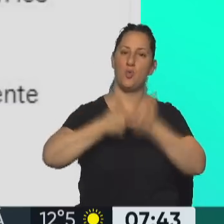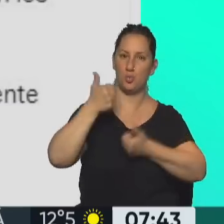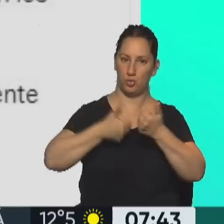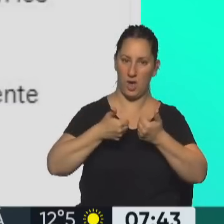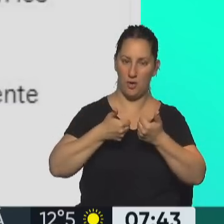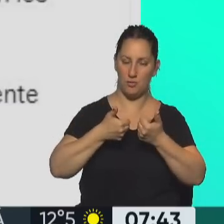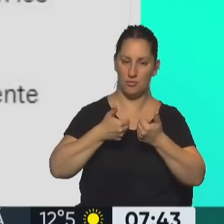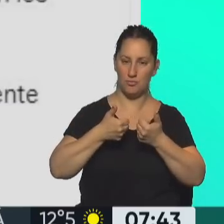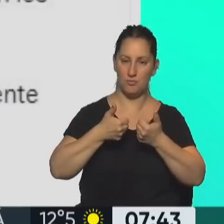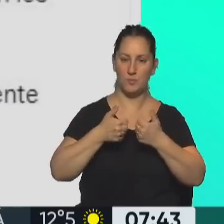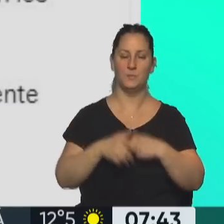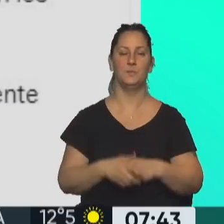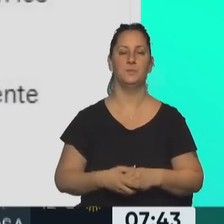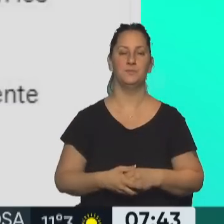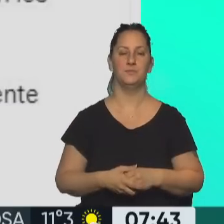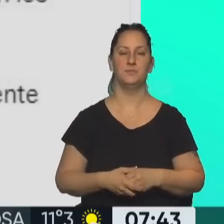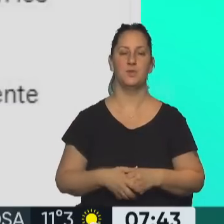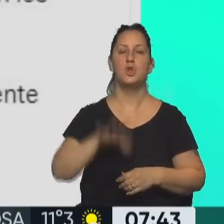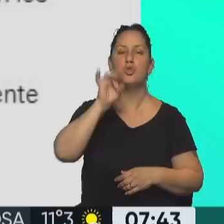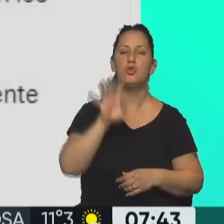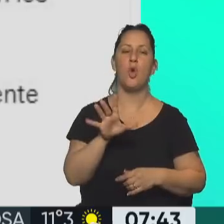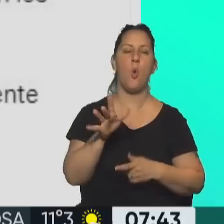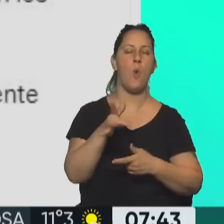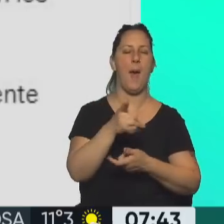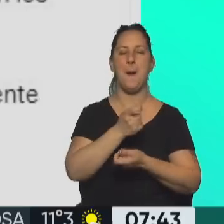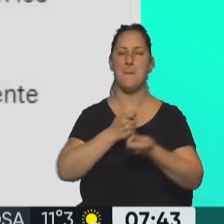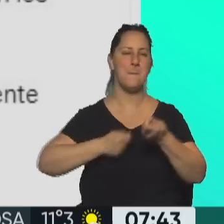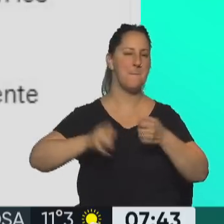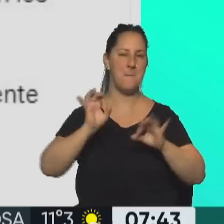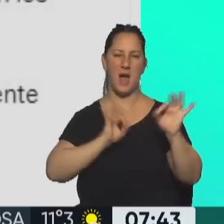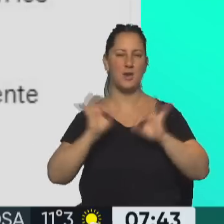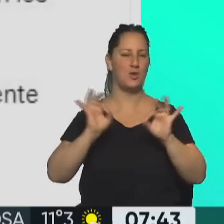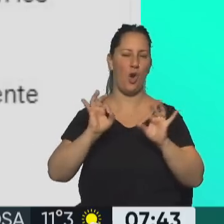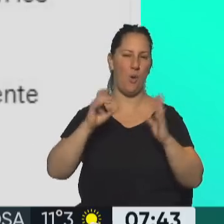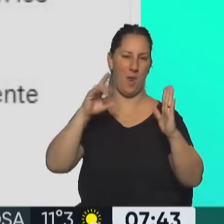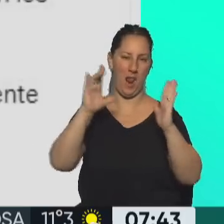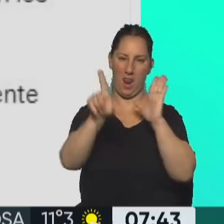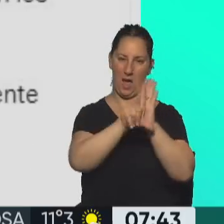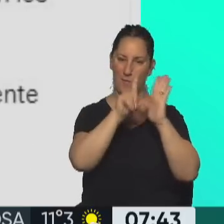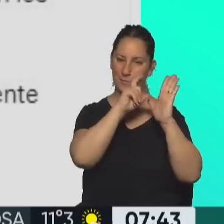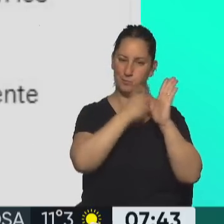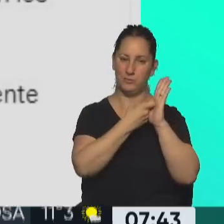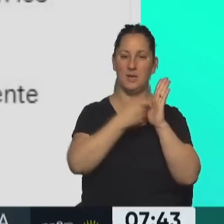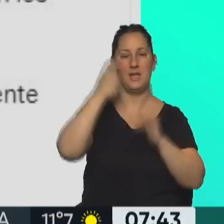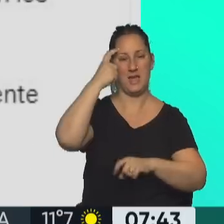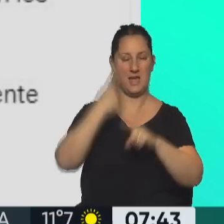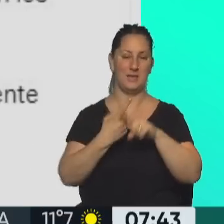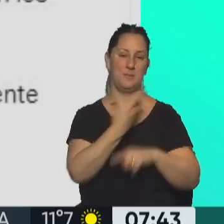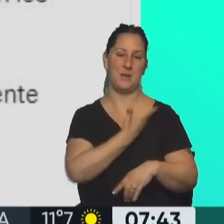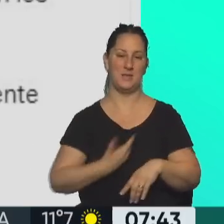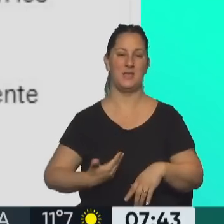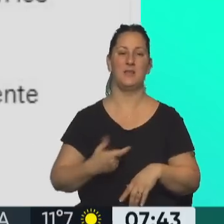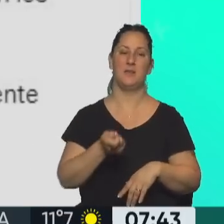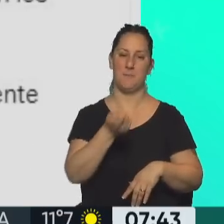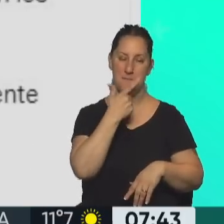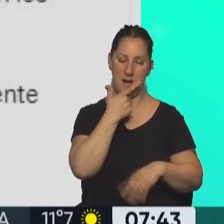además, otra cita, solo una maniobra ilegal, que es un secreto a voces del expresidente Mauricio Macri,